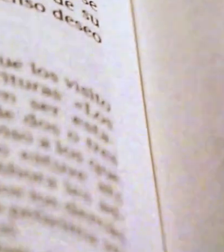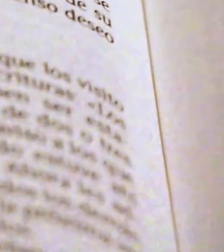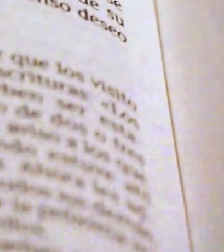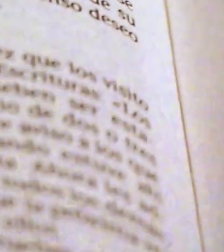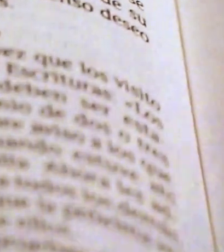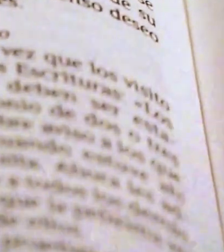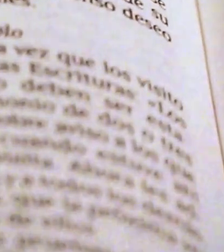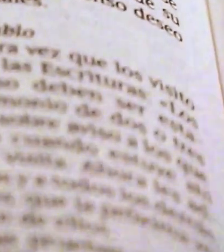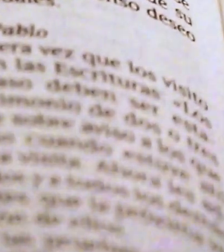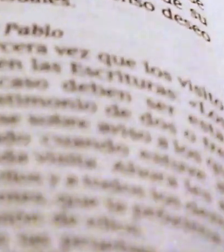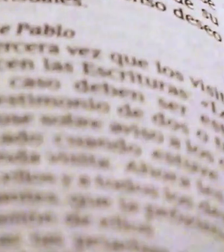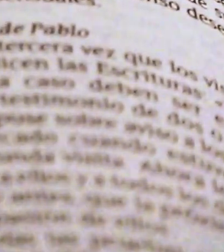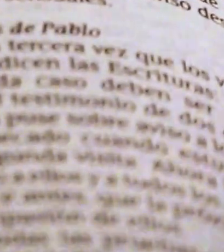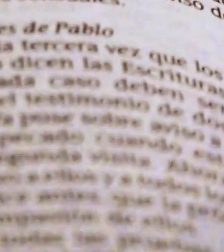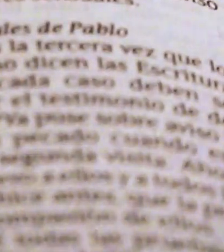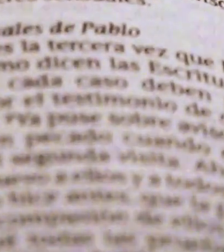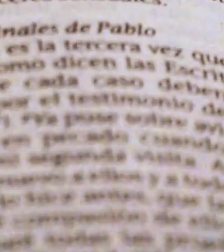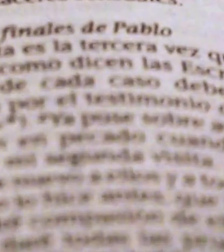para elogiarte.